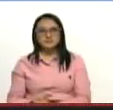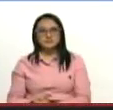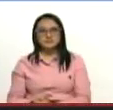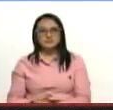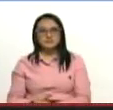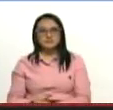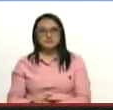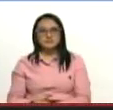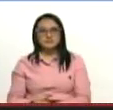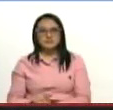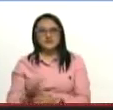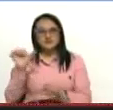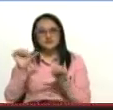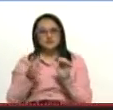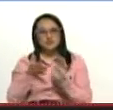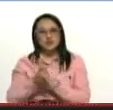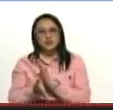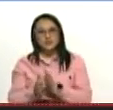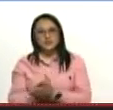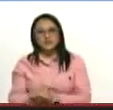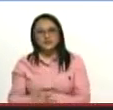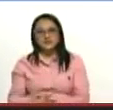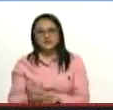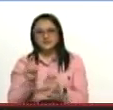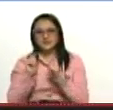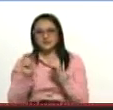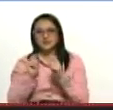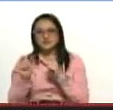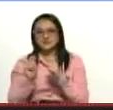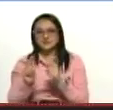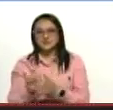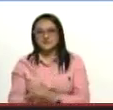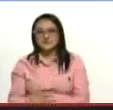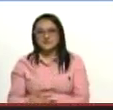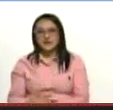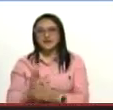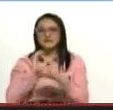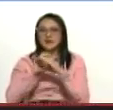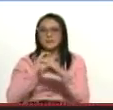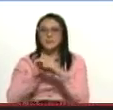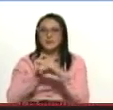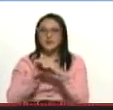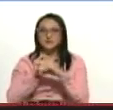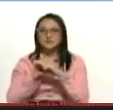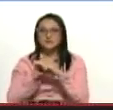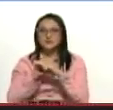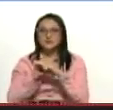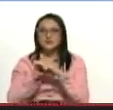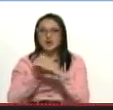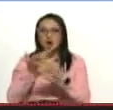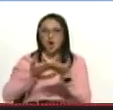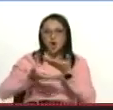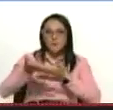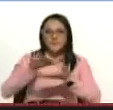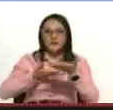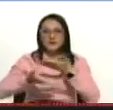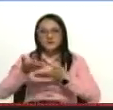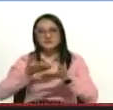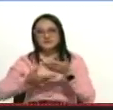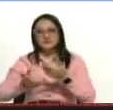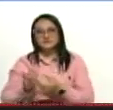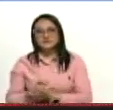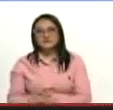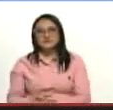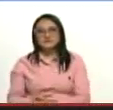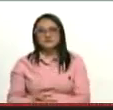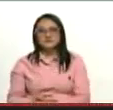en ella se habla de turismo transporte comercio y